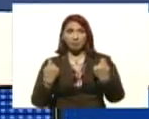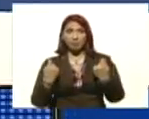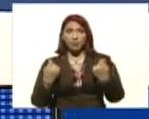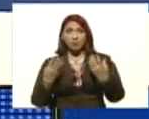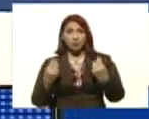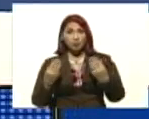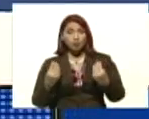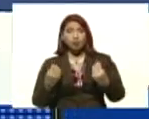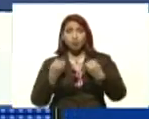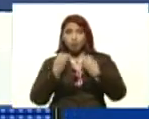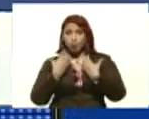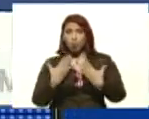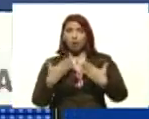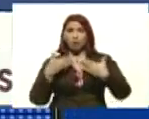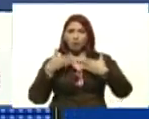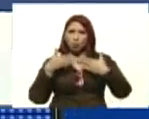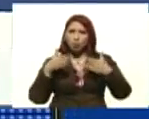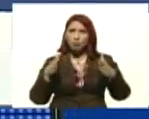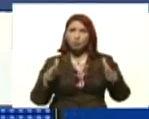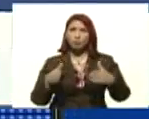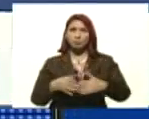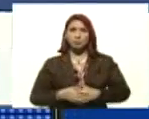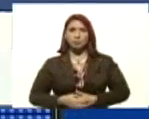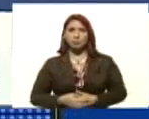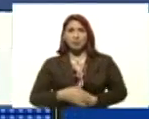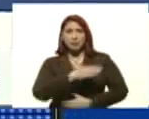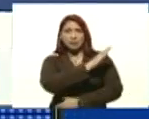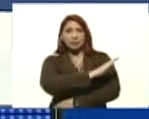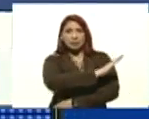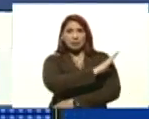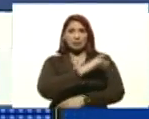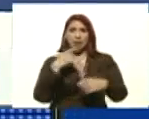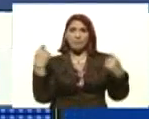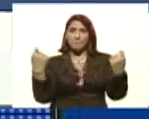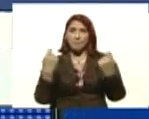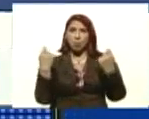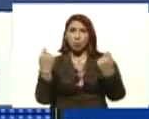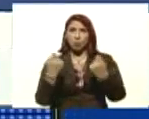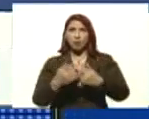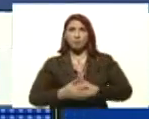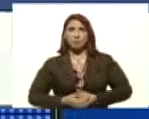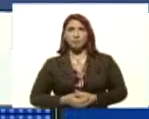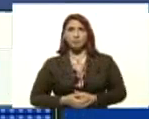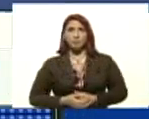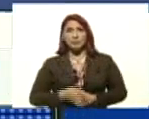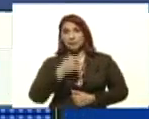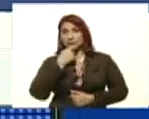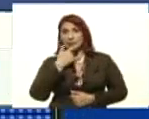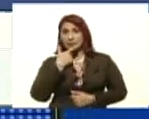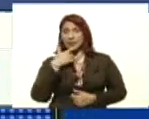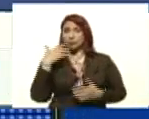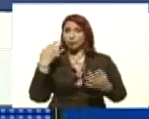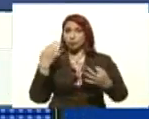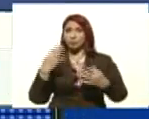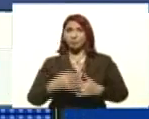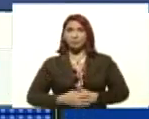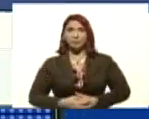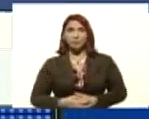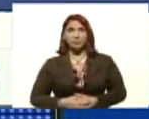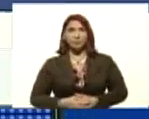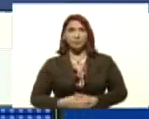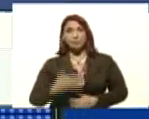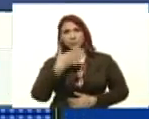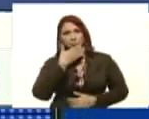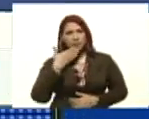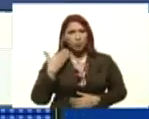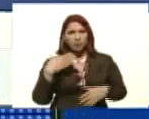demasiado buena. Esa inauguración de la Clínica Popular Alberto Lovera. Una belleza, chica. Los